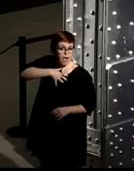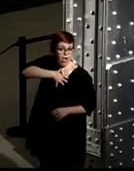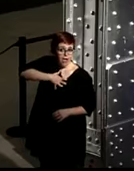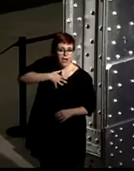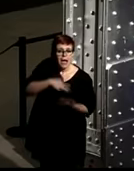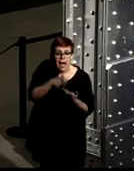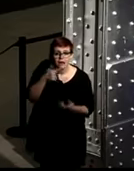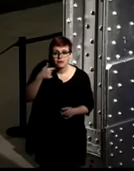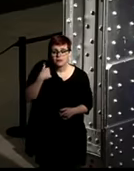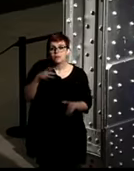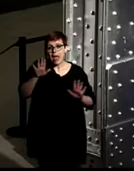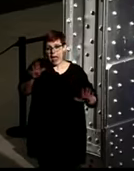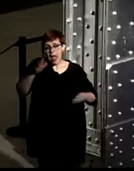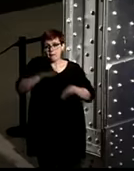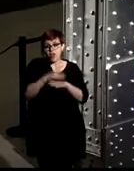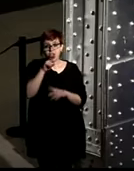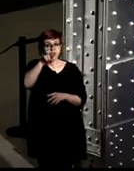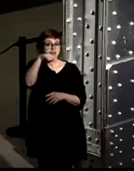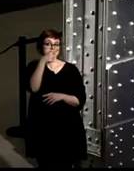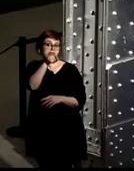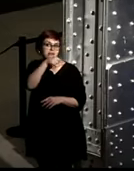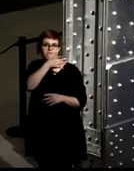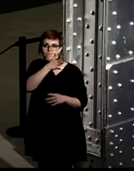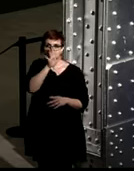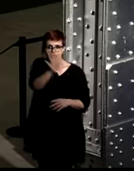Déjalo, chaval, antes de que te hagas un esguince en la lengua.